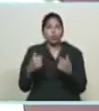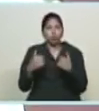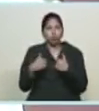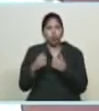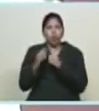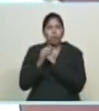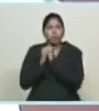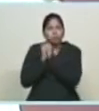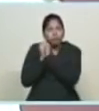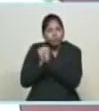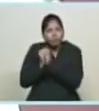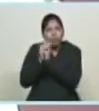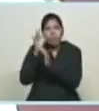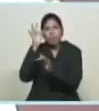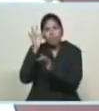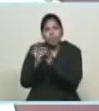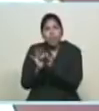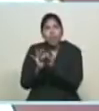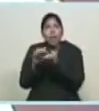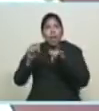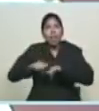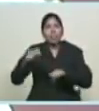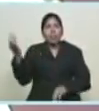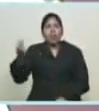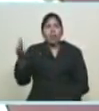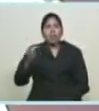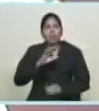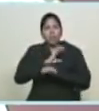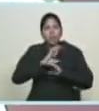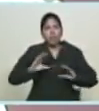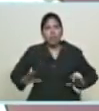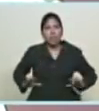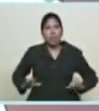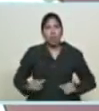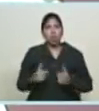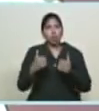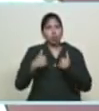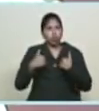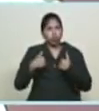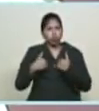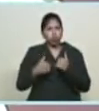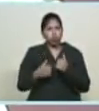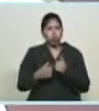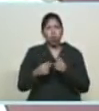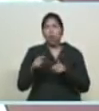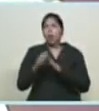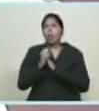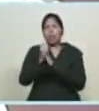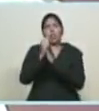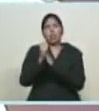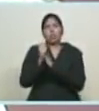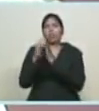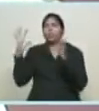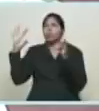creador. Este es el verdadero gobierno cristiano. Yo gobierno en el nombre de Cristo,